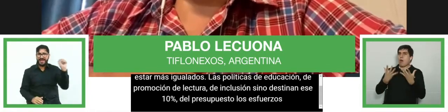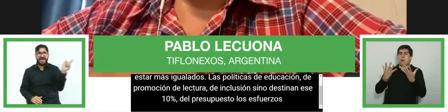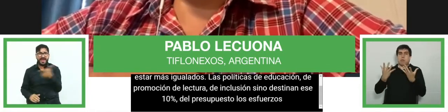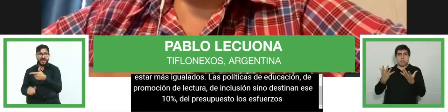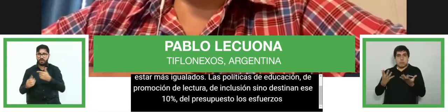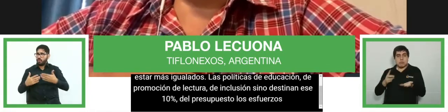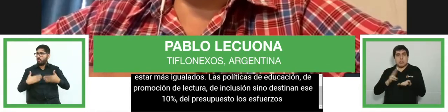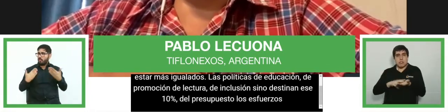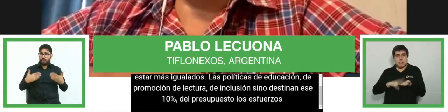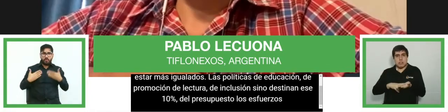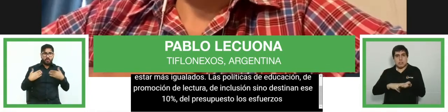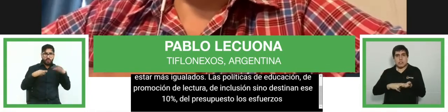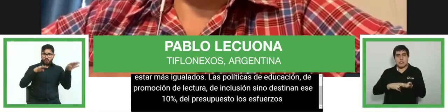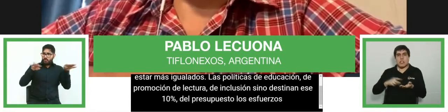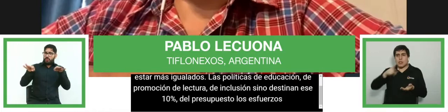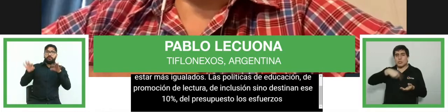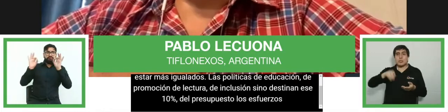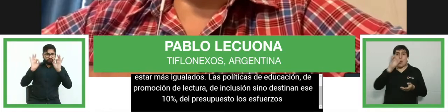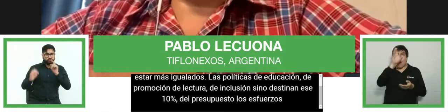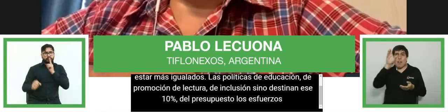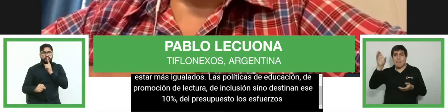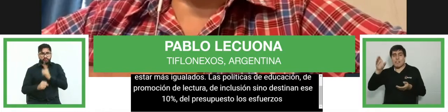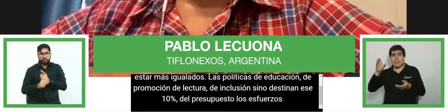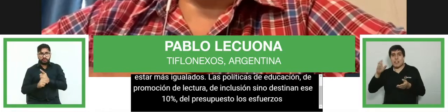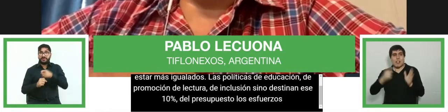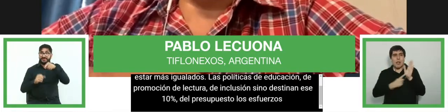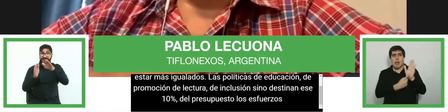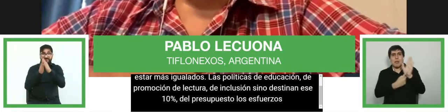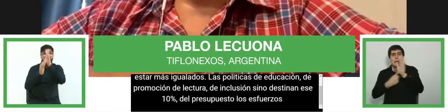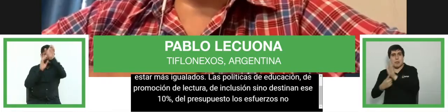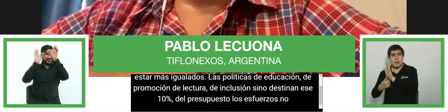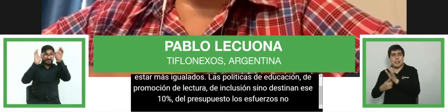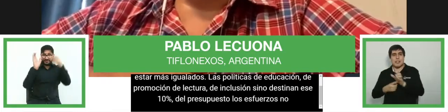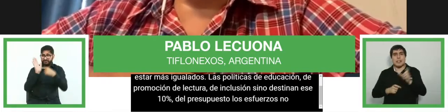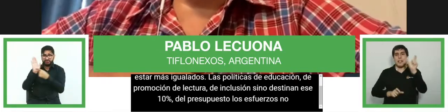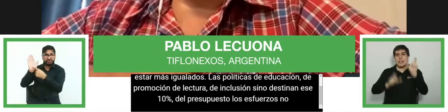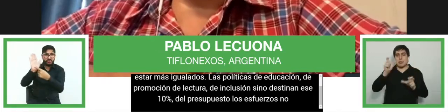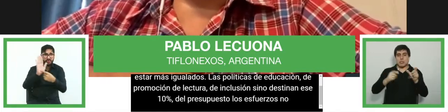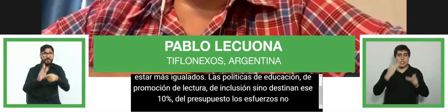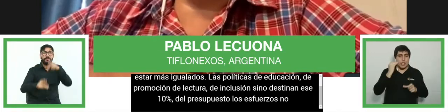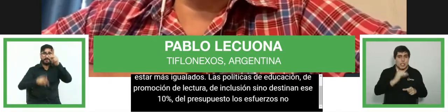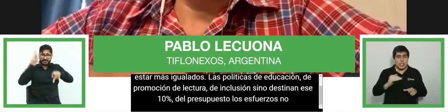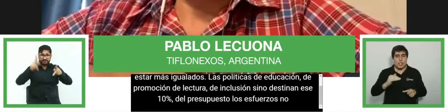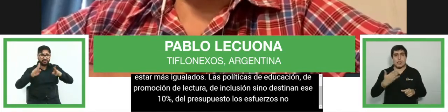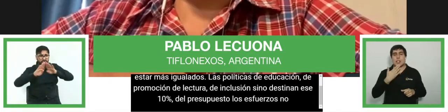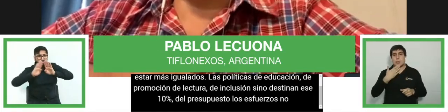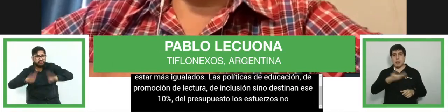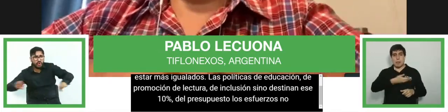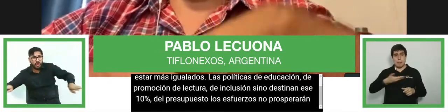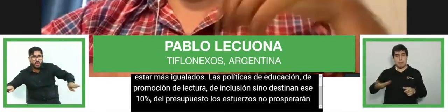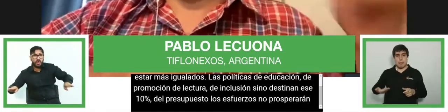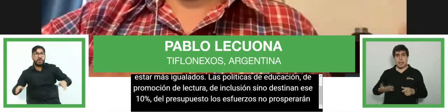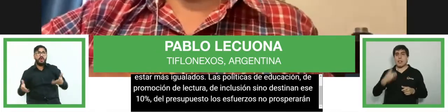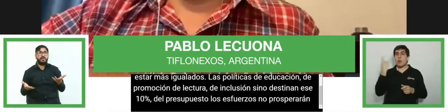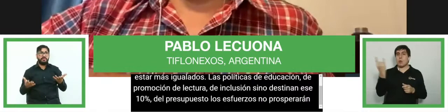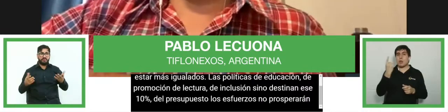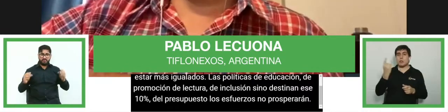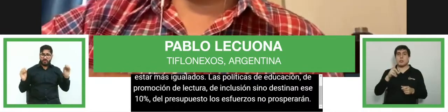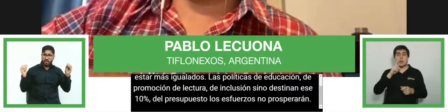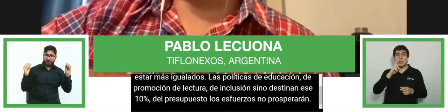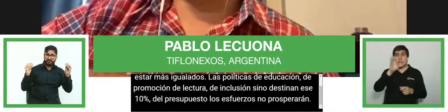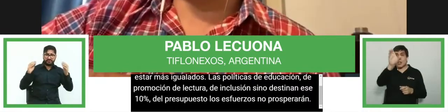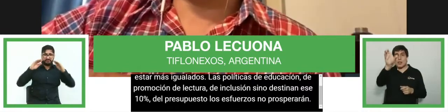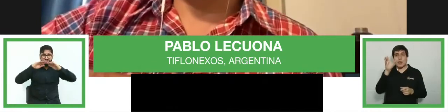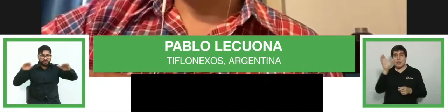enorme impacto en América Latina, que facilitamos que estudiantes tanto de nivel primario, secundario, universitario, al tener los materiales puedan tener